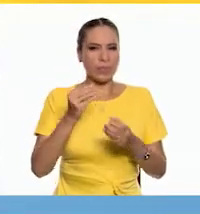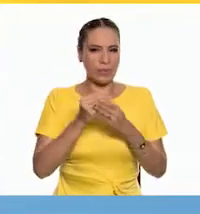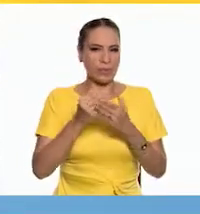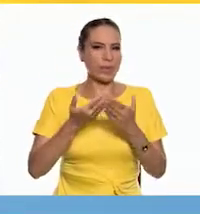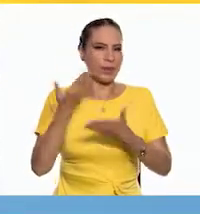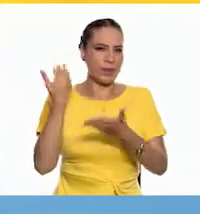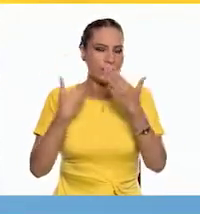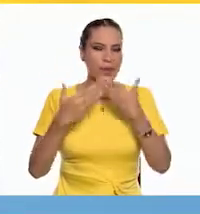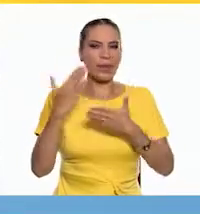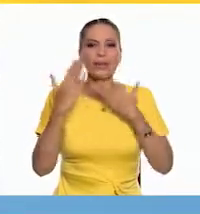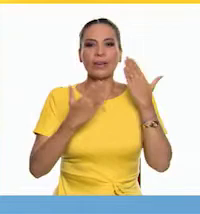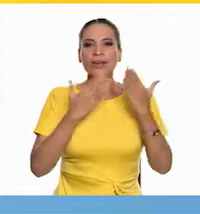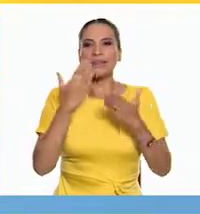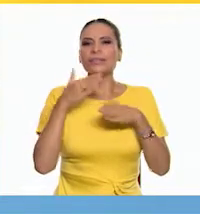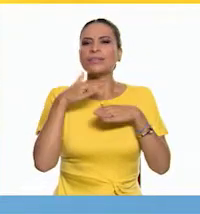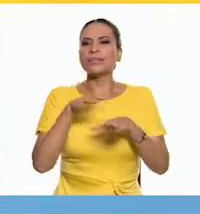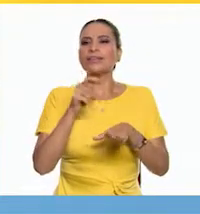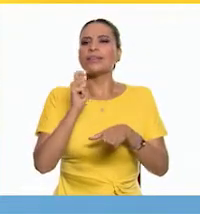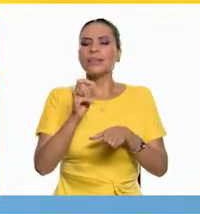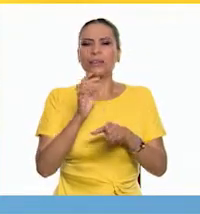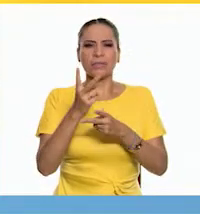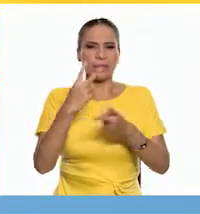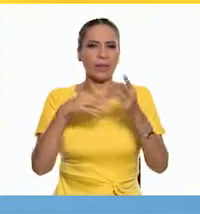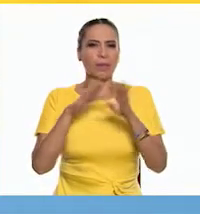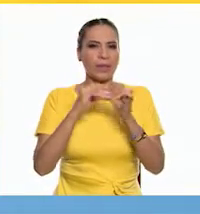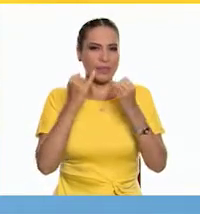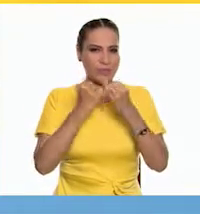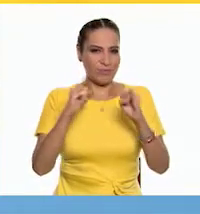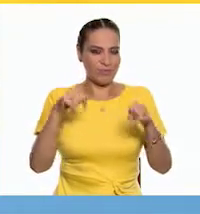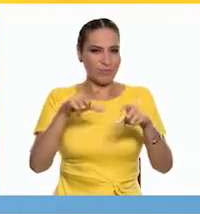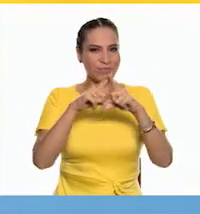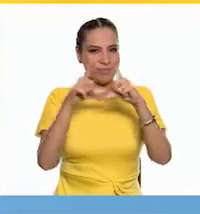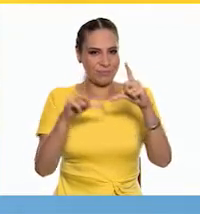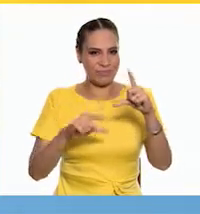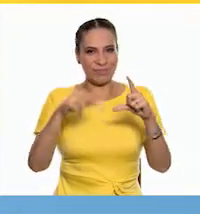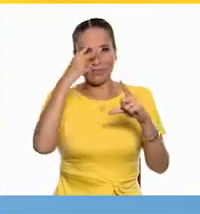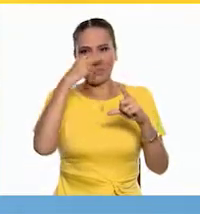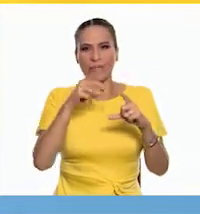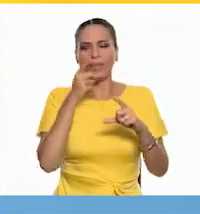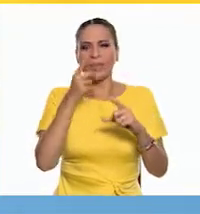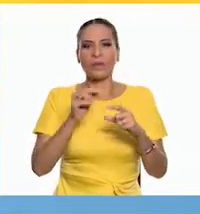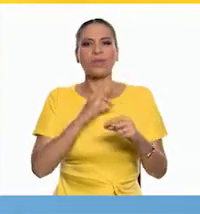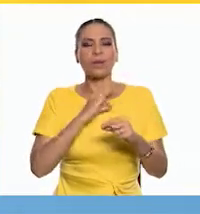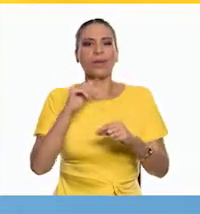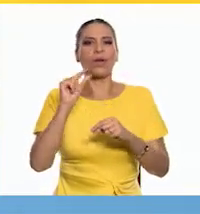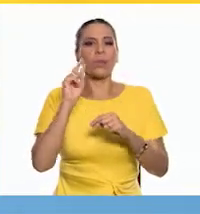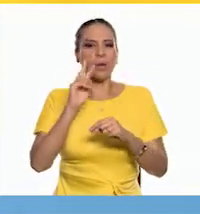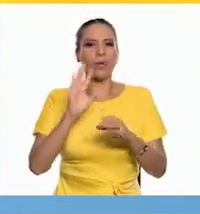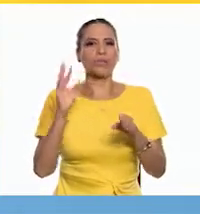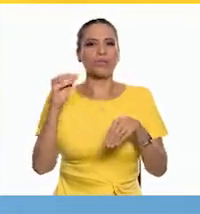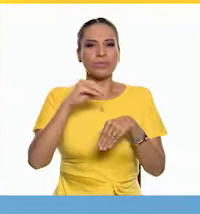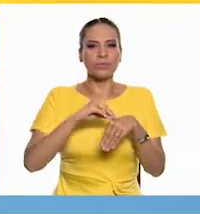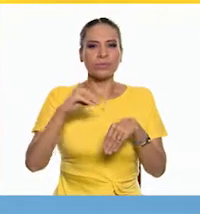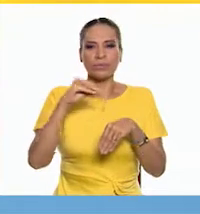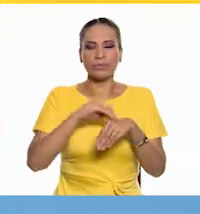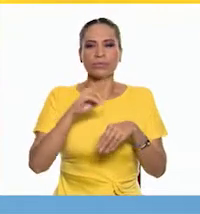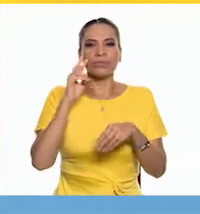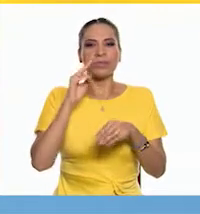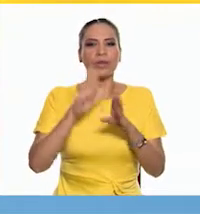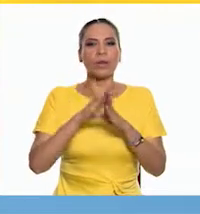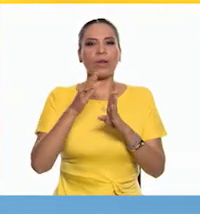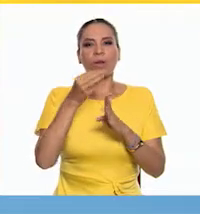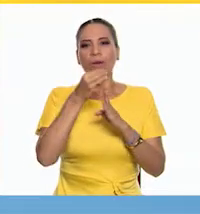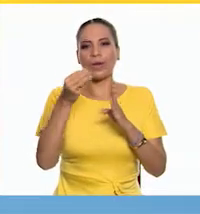clase pasada estudiamos sobre las causas de la independencia de nuestro país y dijimos que iríamos completando el